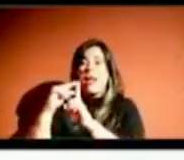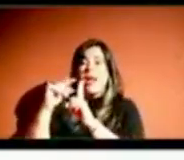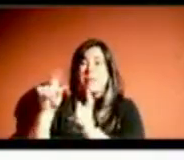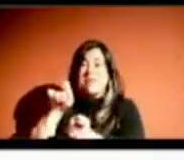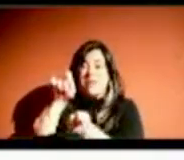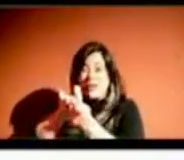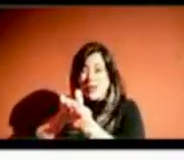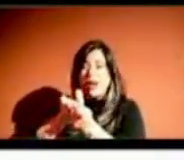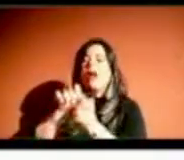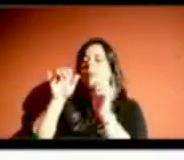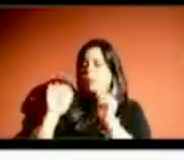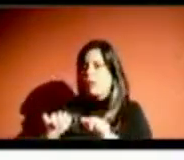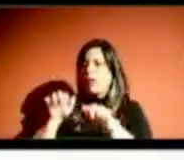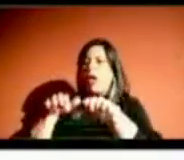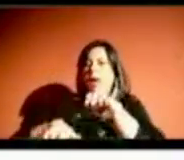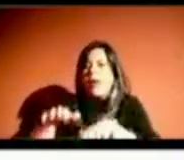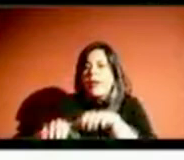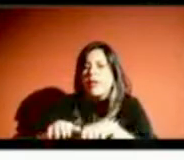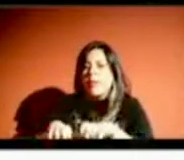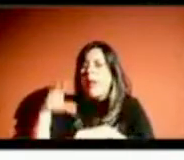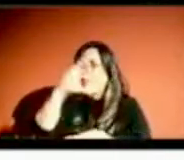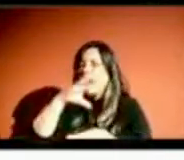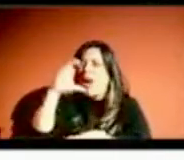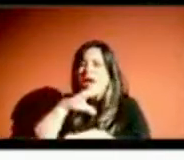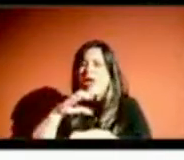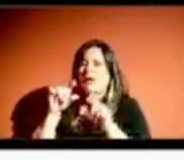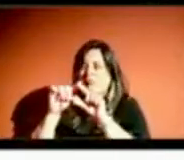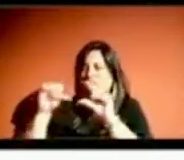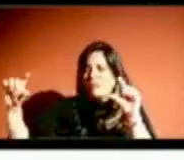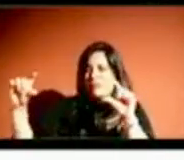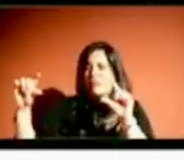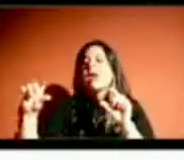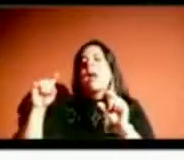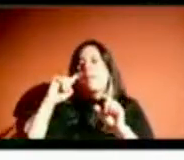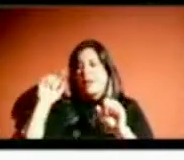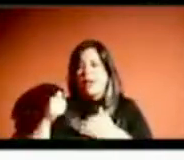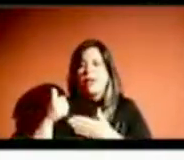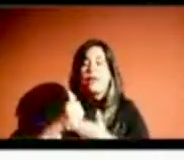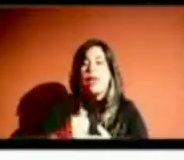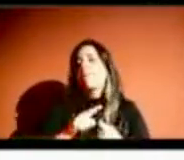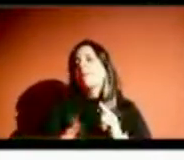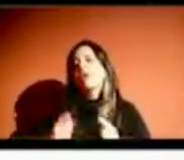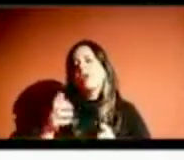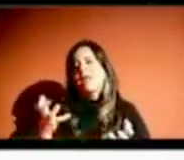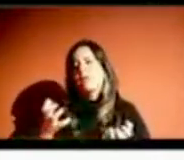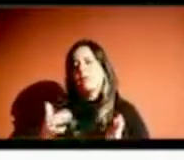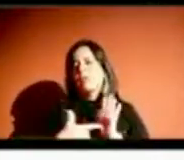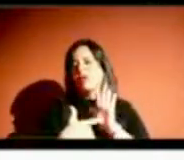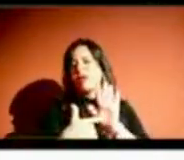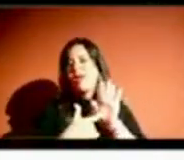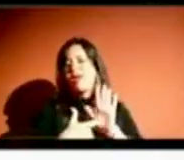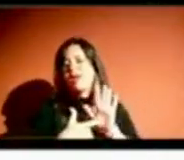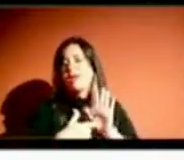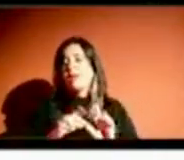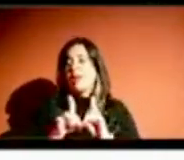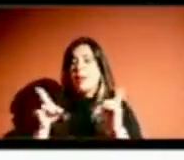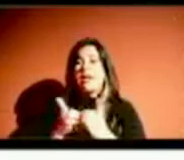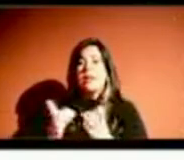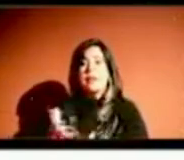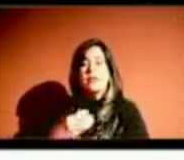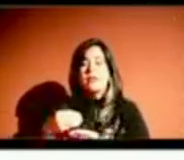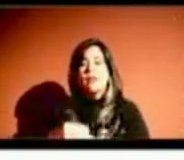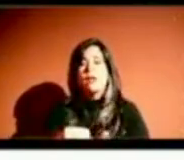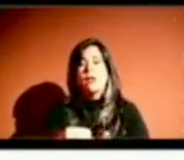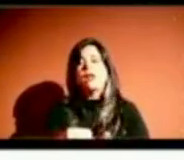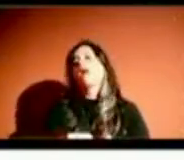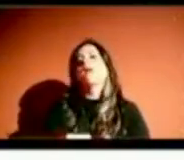también puede escribirla en el buscador, en el search bar, para que le ayude. Pero hay algo que queremos traerle. En el Departamento de